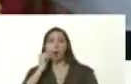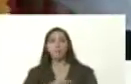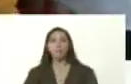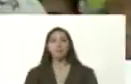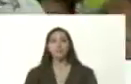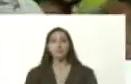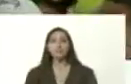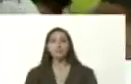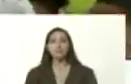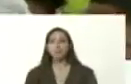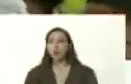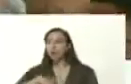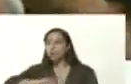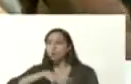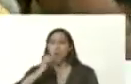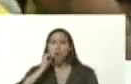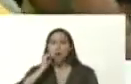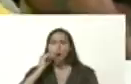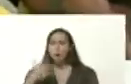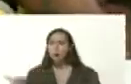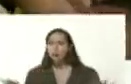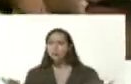¿Dónde están los hombres de Carabobo?